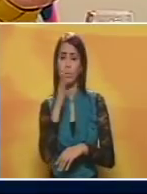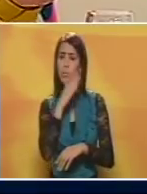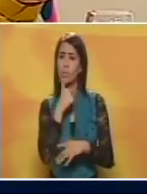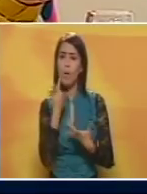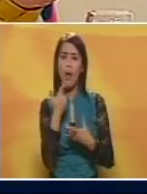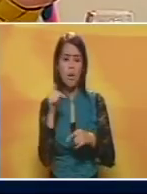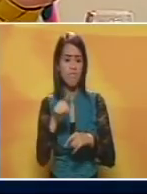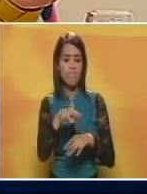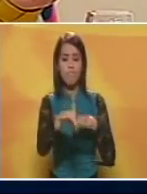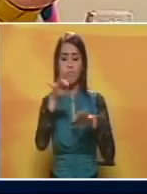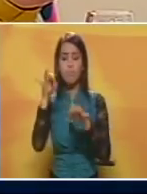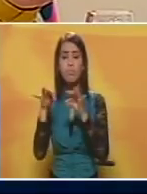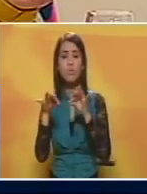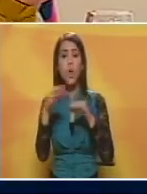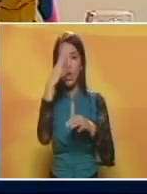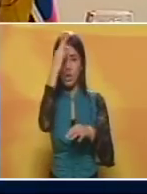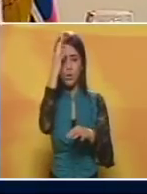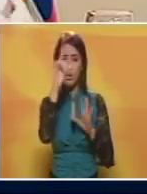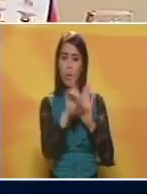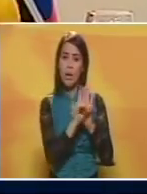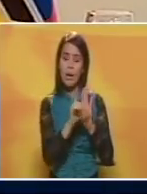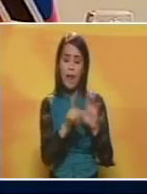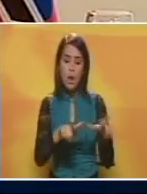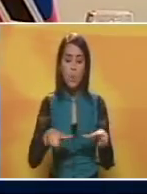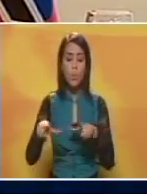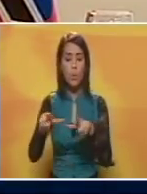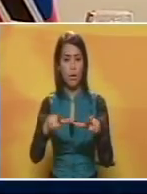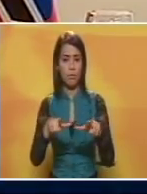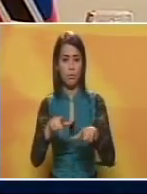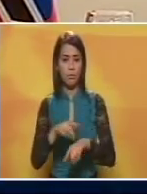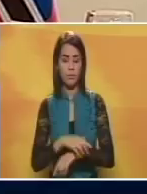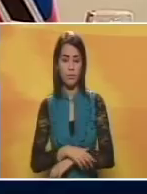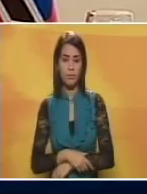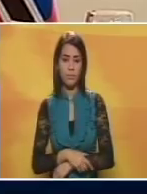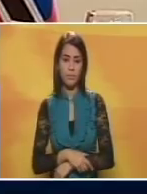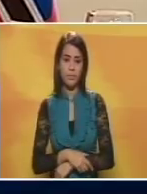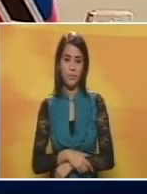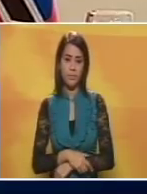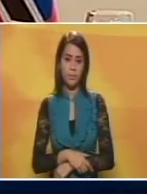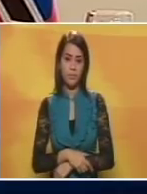se escogen consejos legislativos regionales.